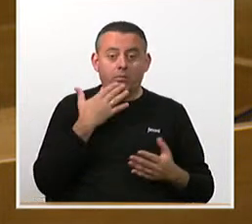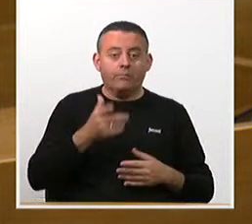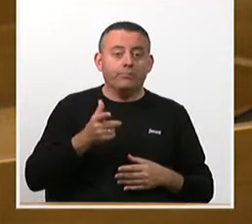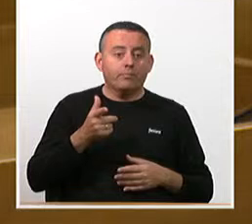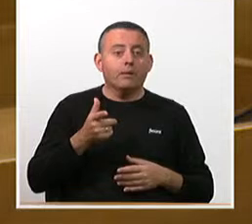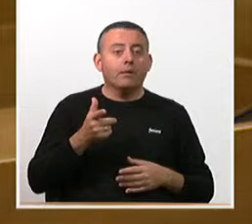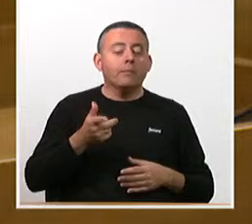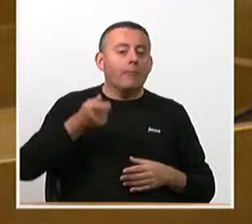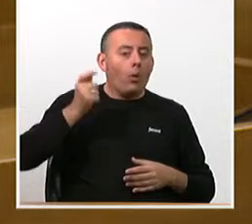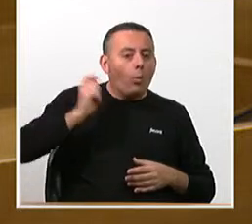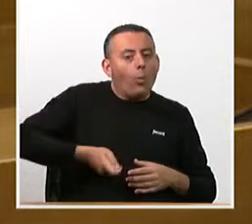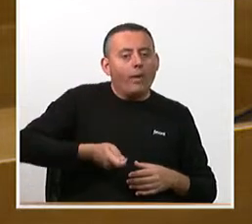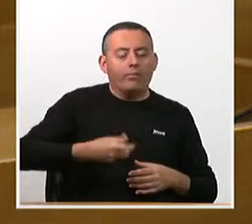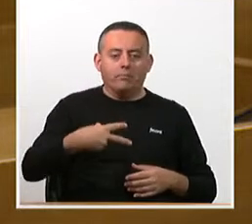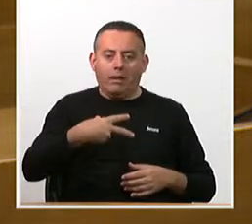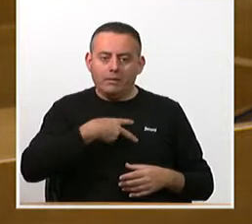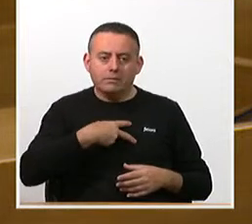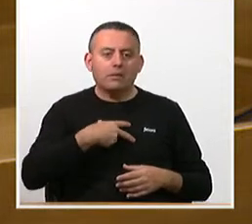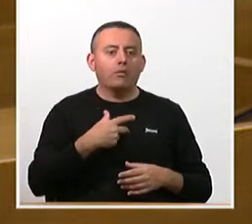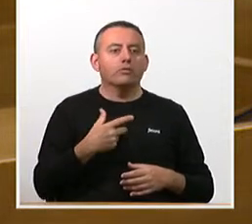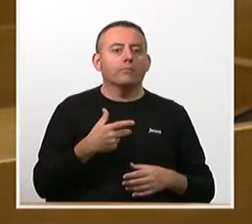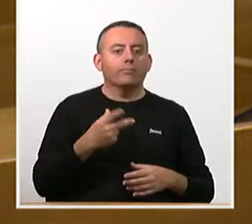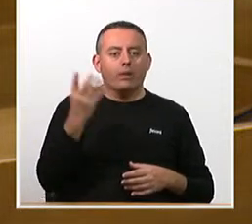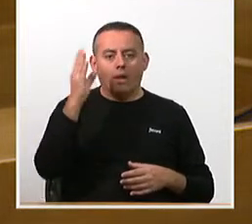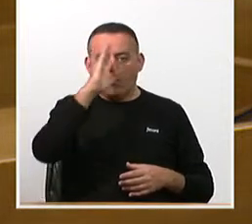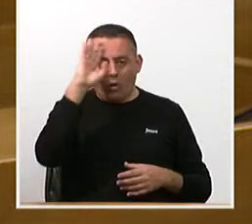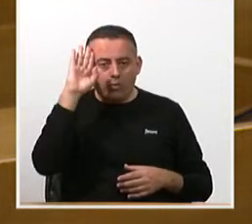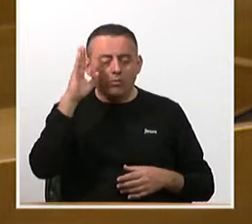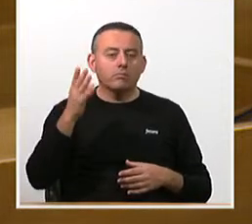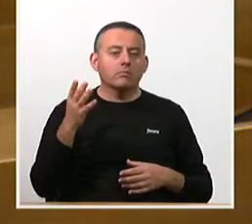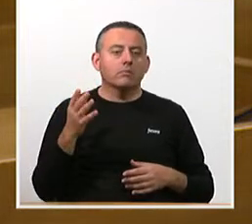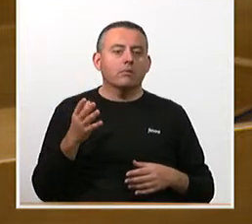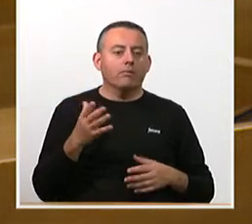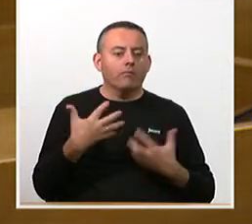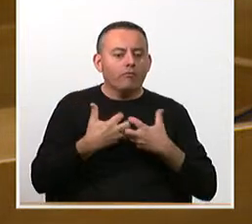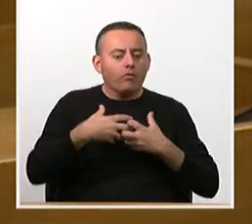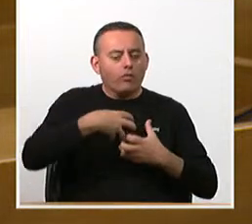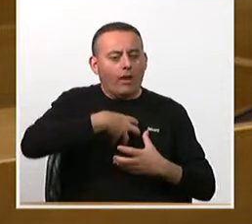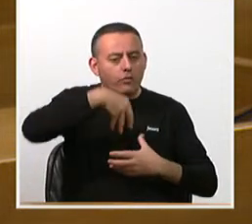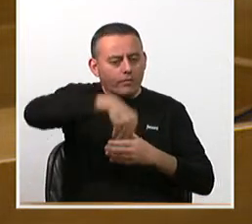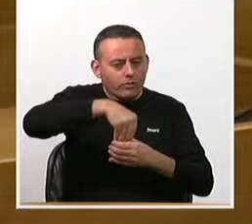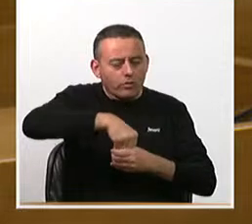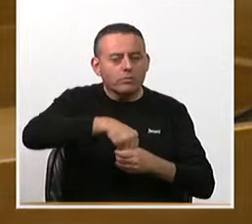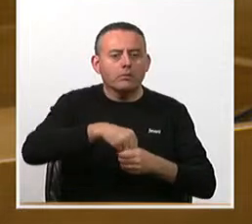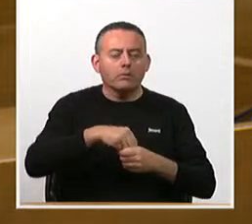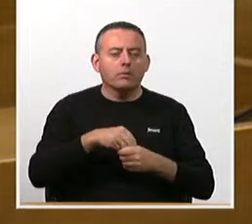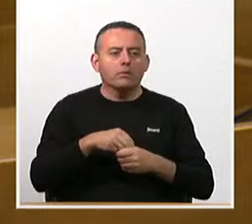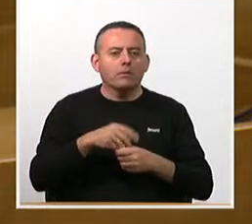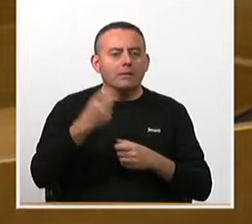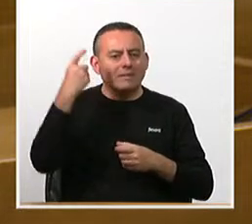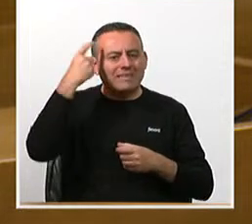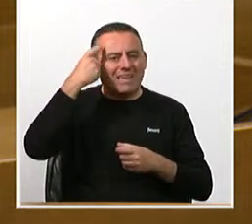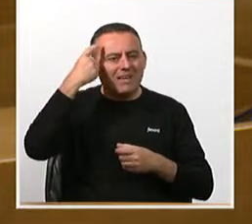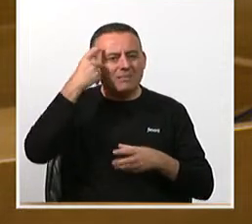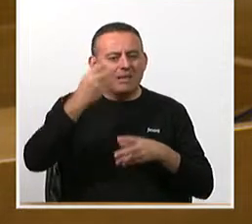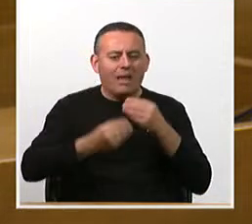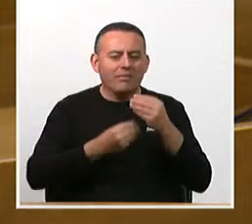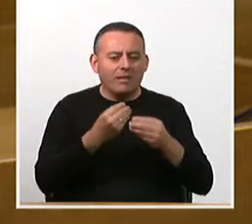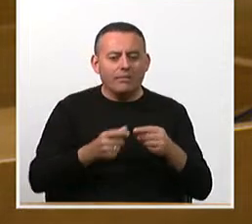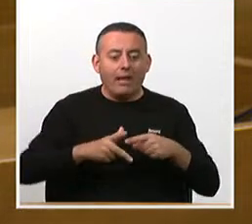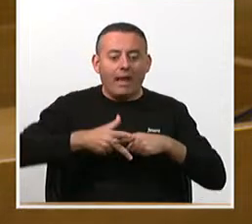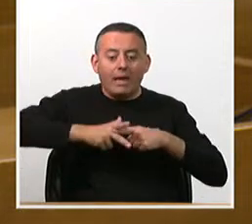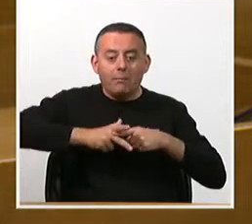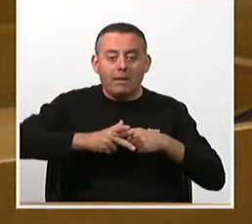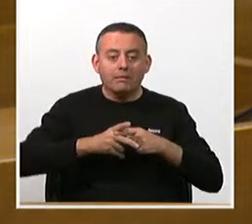jueces Fiscales lacs y funcionarios sepan utilizar eficazmente una herramienta digital como